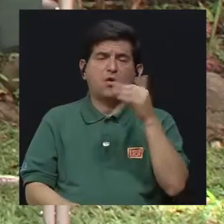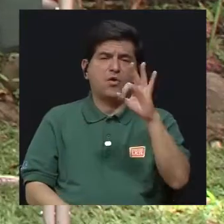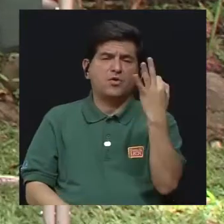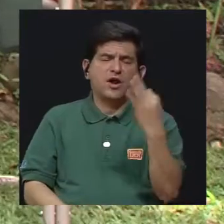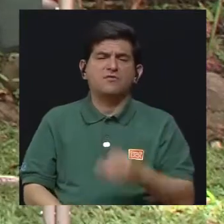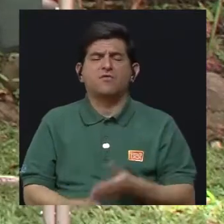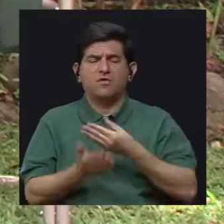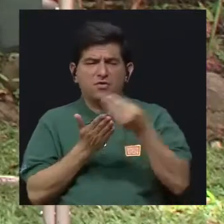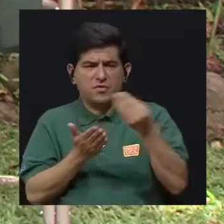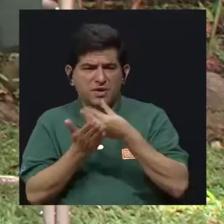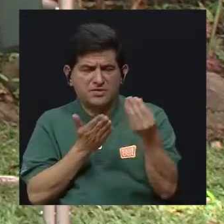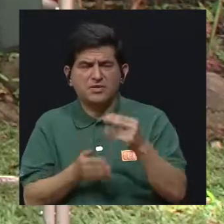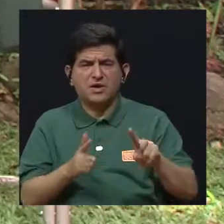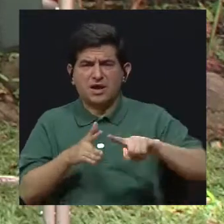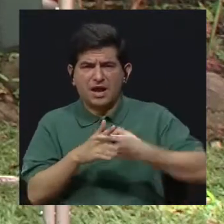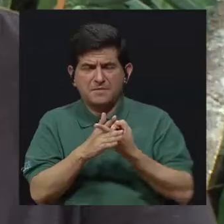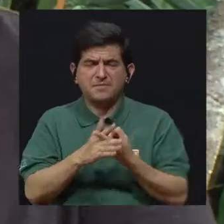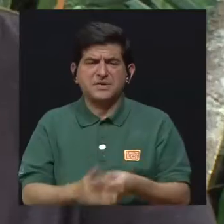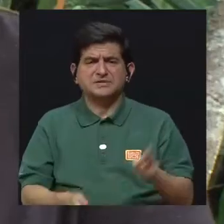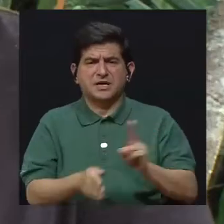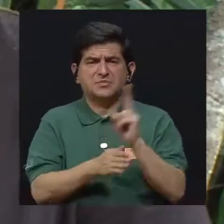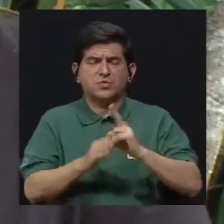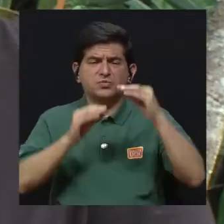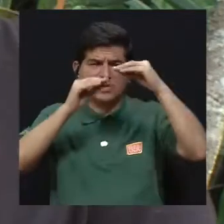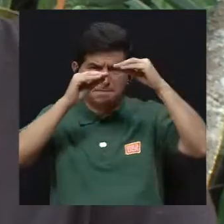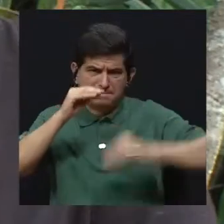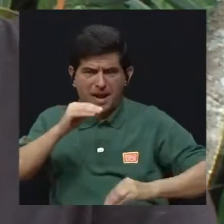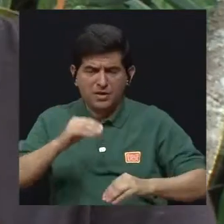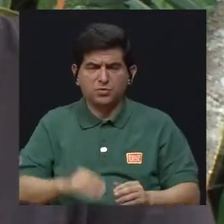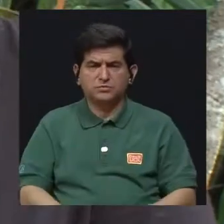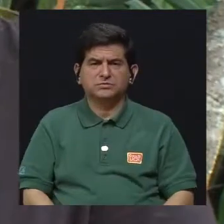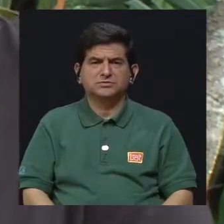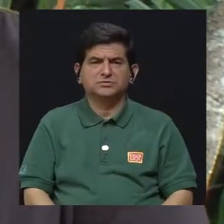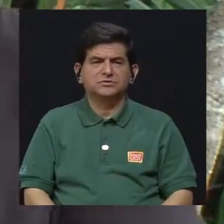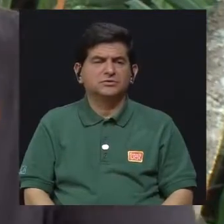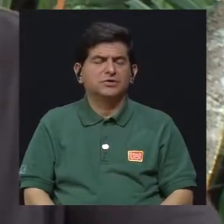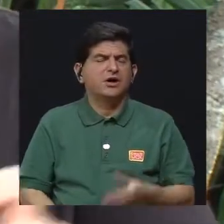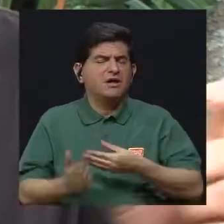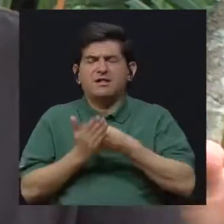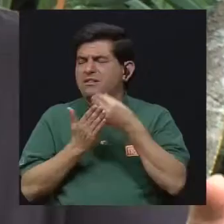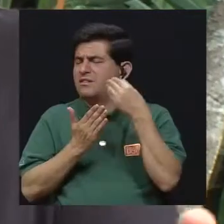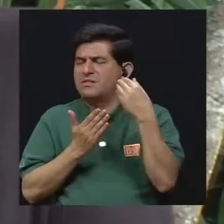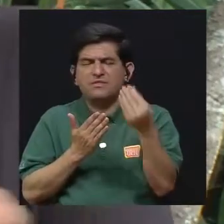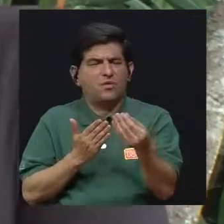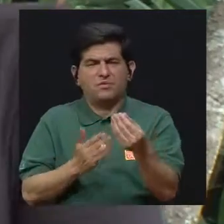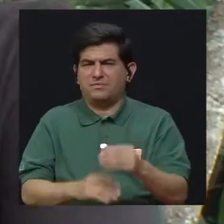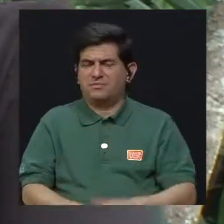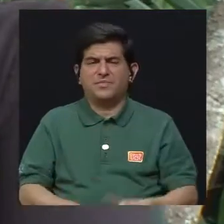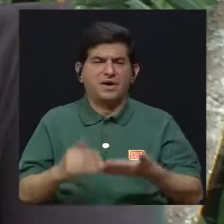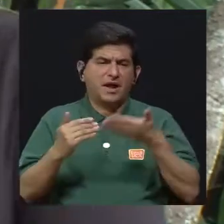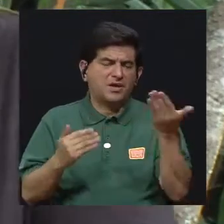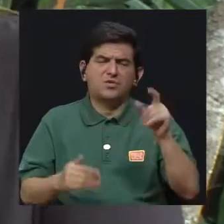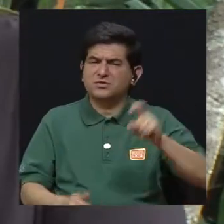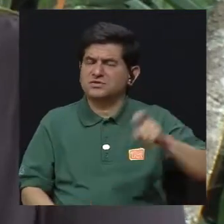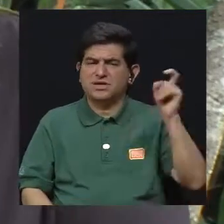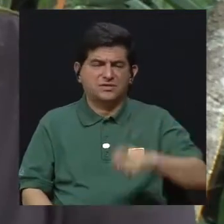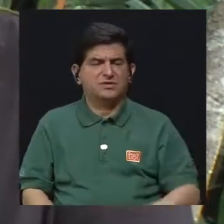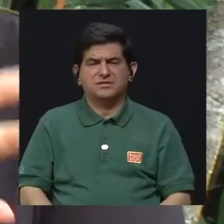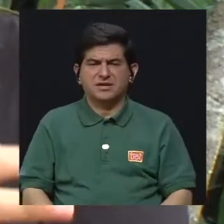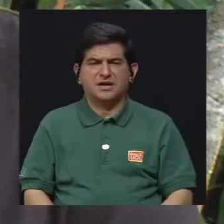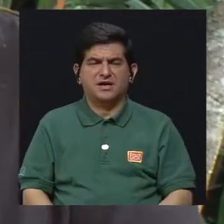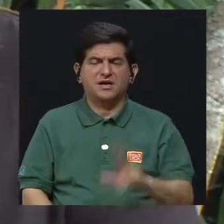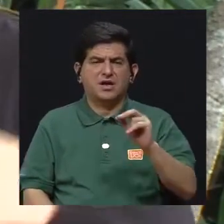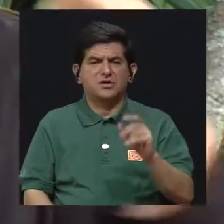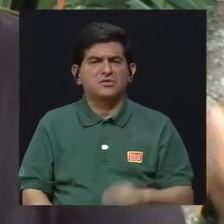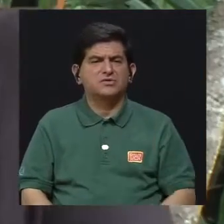otras formas de consumo en que empecemos por consumir menos, por no comprar cosas que no necesitamos,